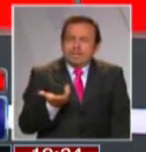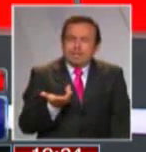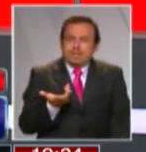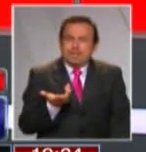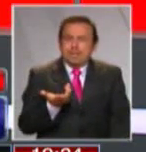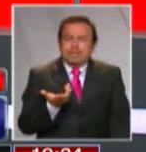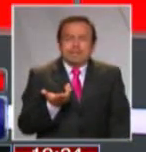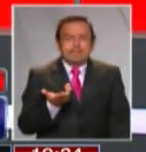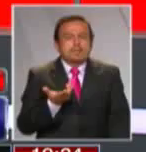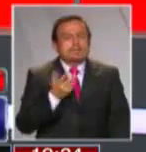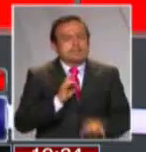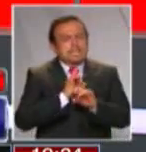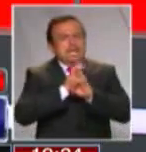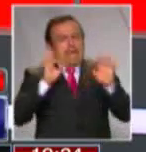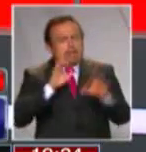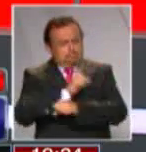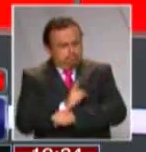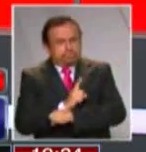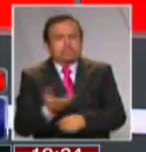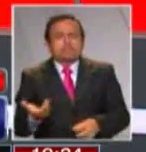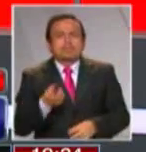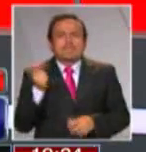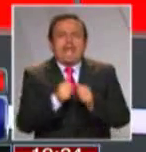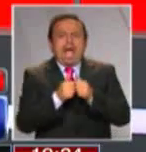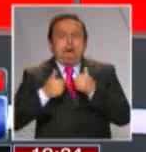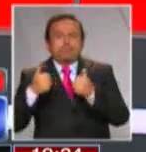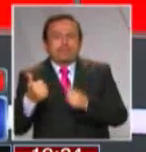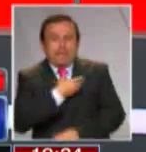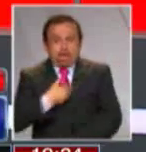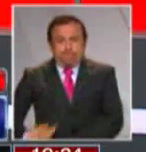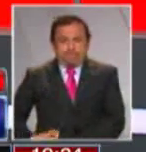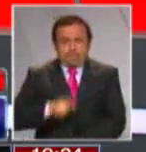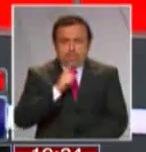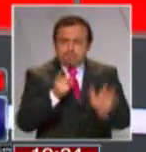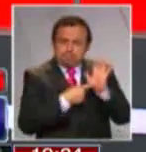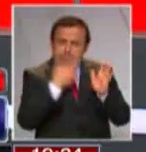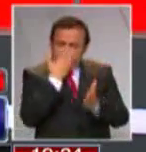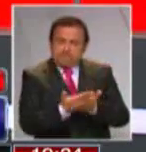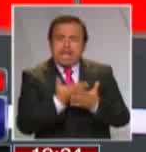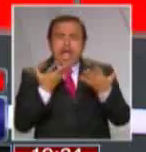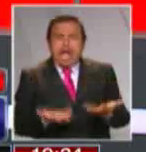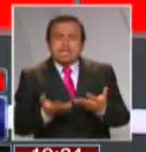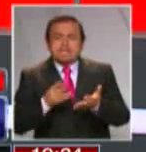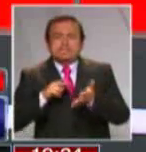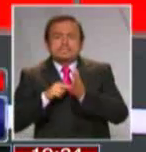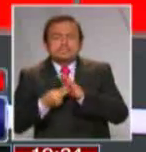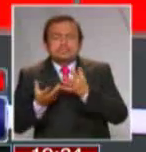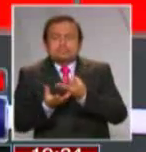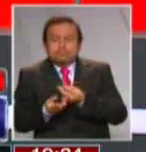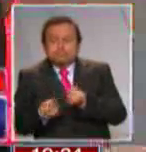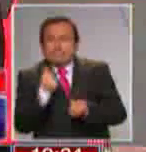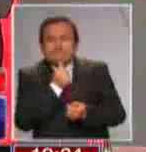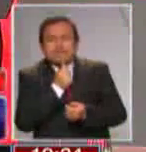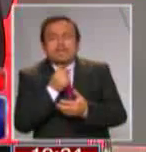un acto claro y rápido de la autoridad de gobierno frente a este punto hasta que la situación no esté resuelta. ¿Cuál va a ser esa? Por